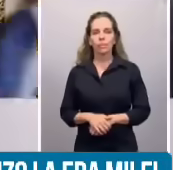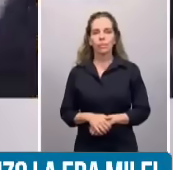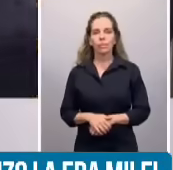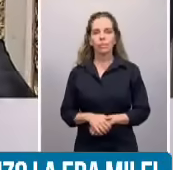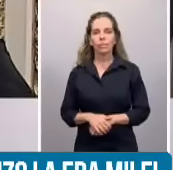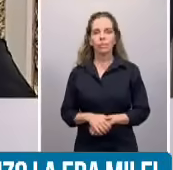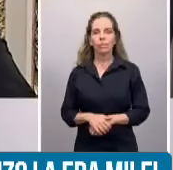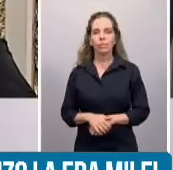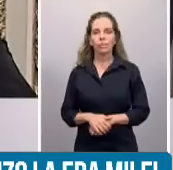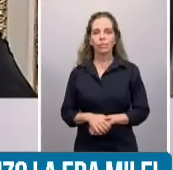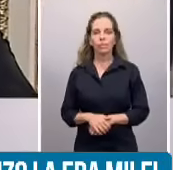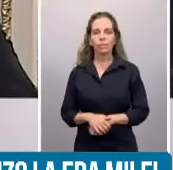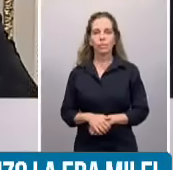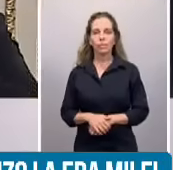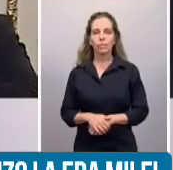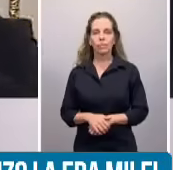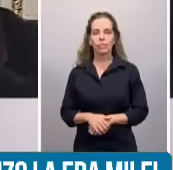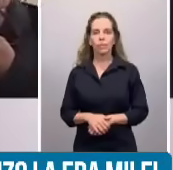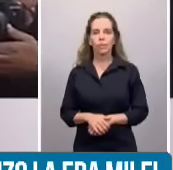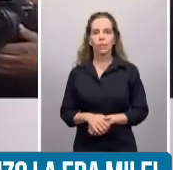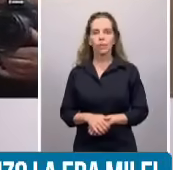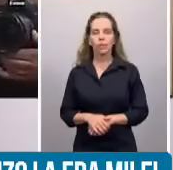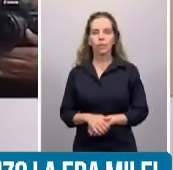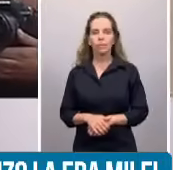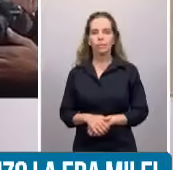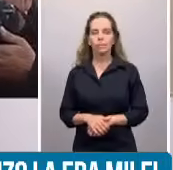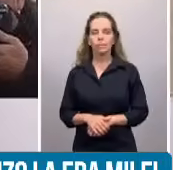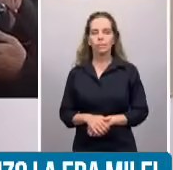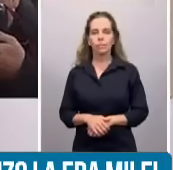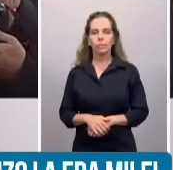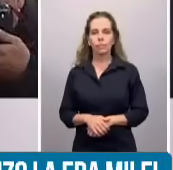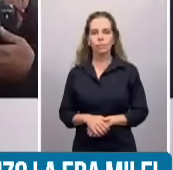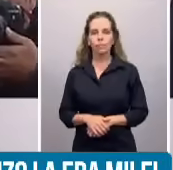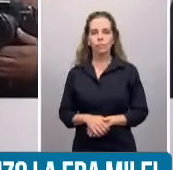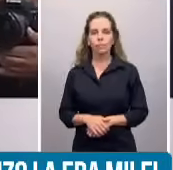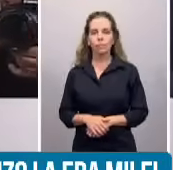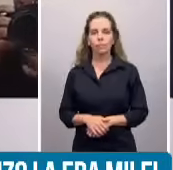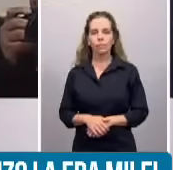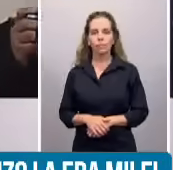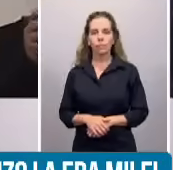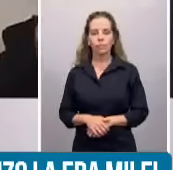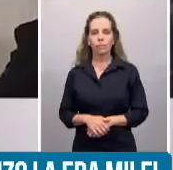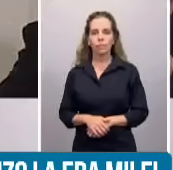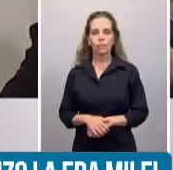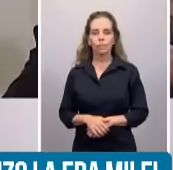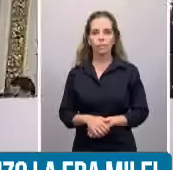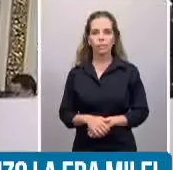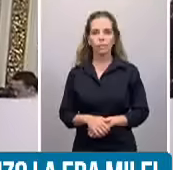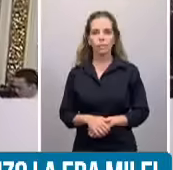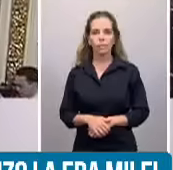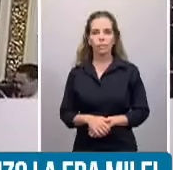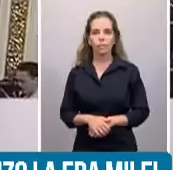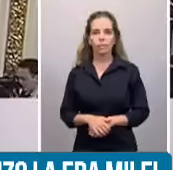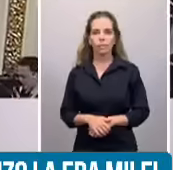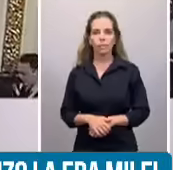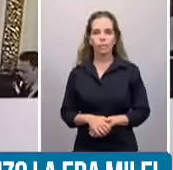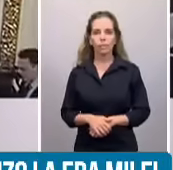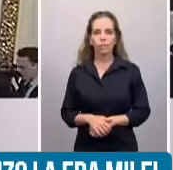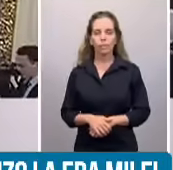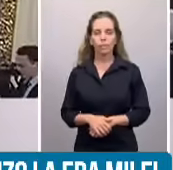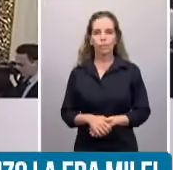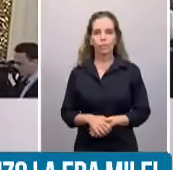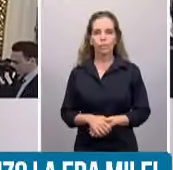de recuperar cuanto antes sea posible, pero no va a ser inmediata esa credibilidad perdida. Bien, ahí estamos viendo a otra persona